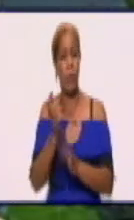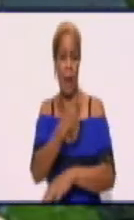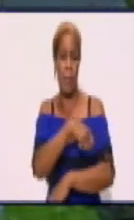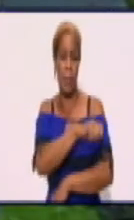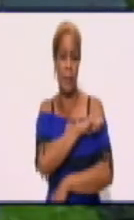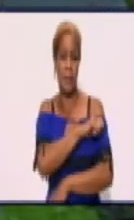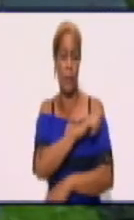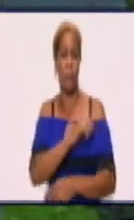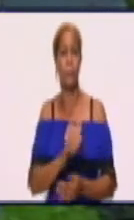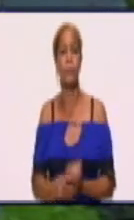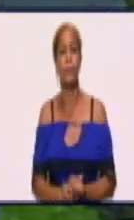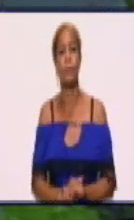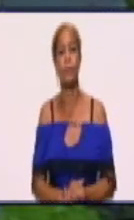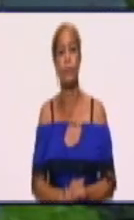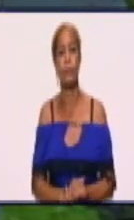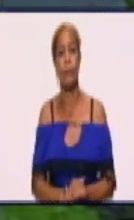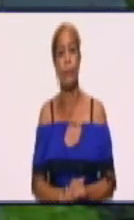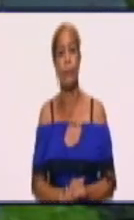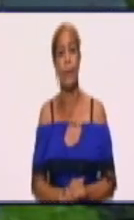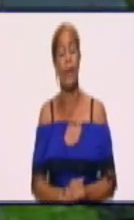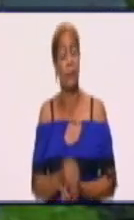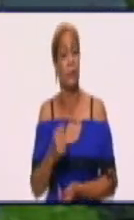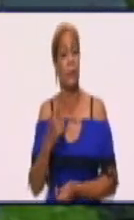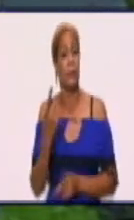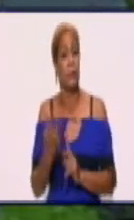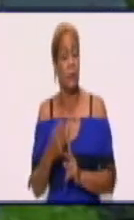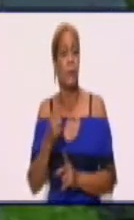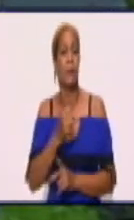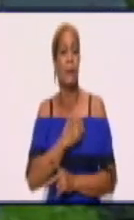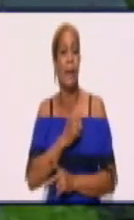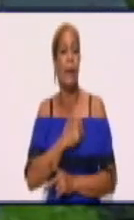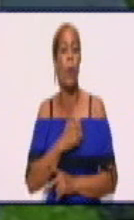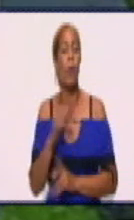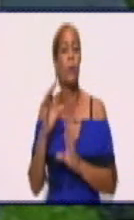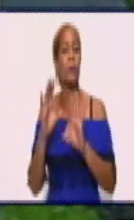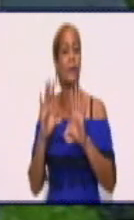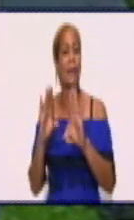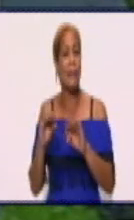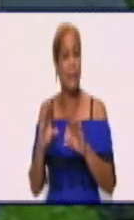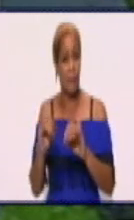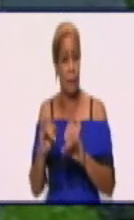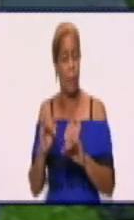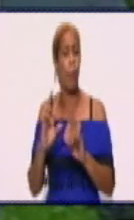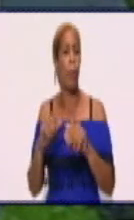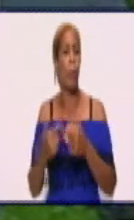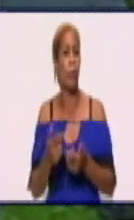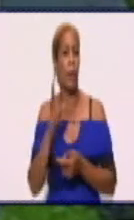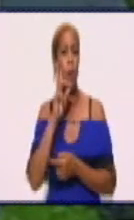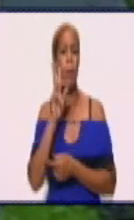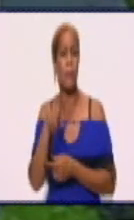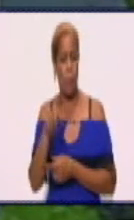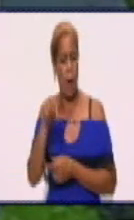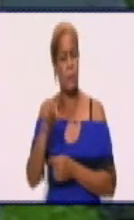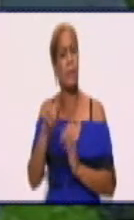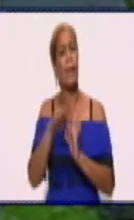agregarle, porque lo vimos aquí mismo en el programa y lo hemos visto en la vida, en la calle,